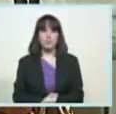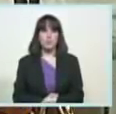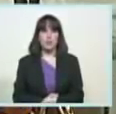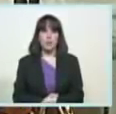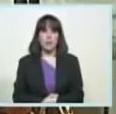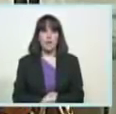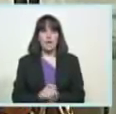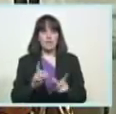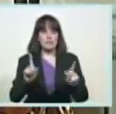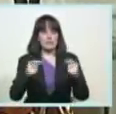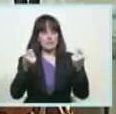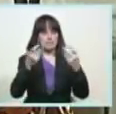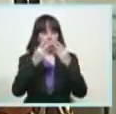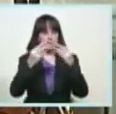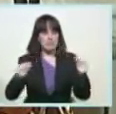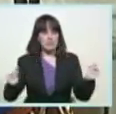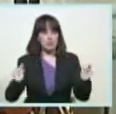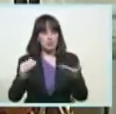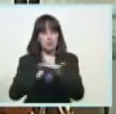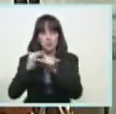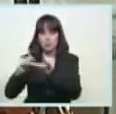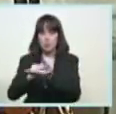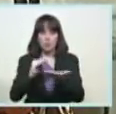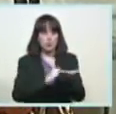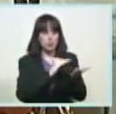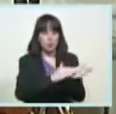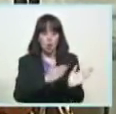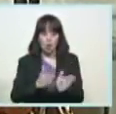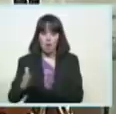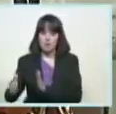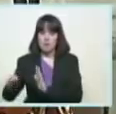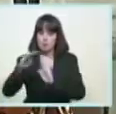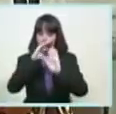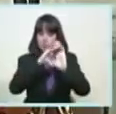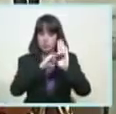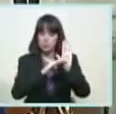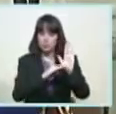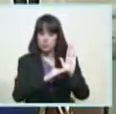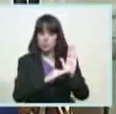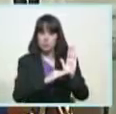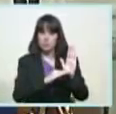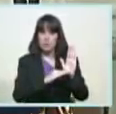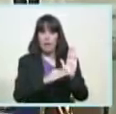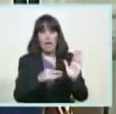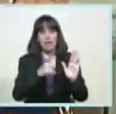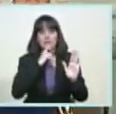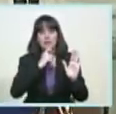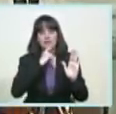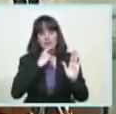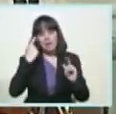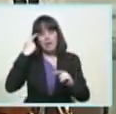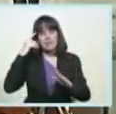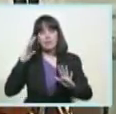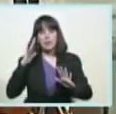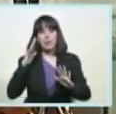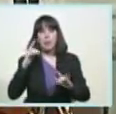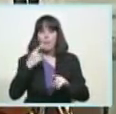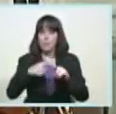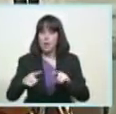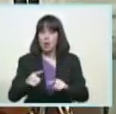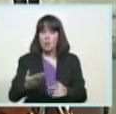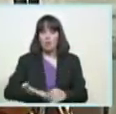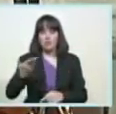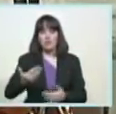a soñar a regularizar a ordenar a que es difícil es una gran tarea una gran